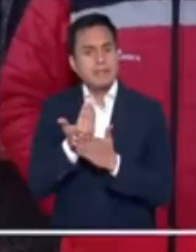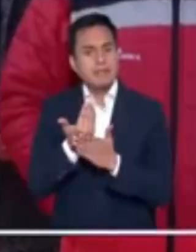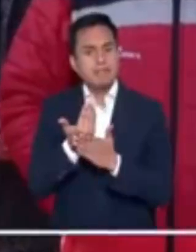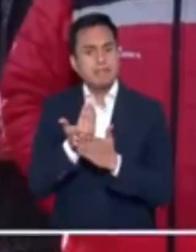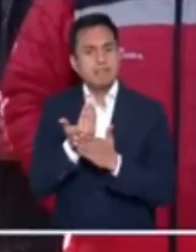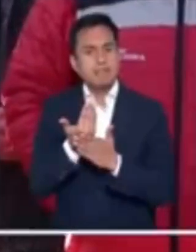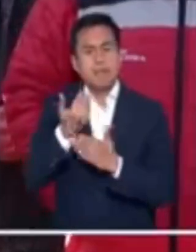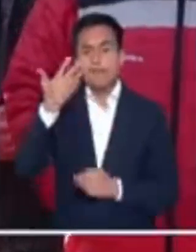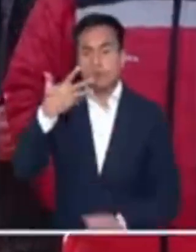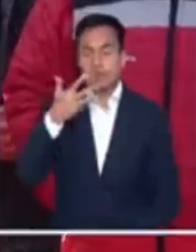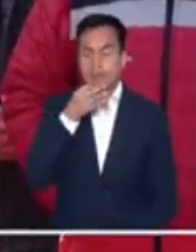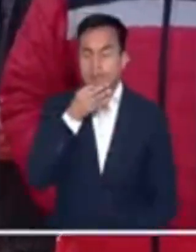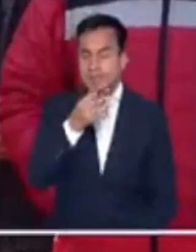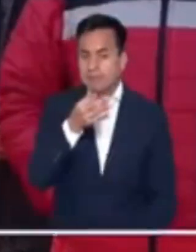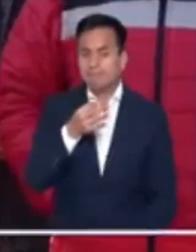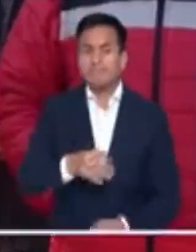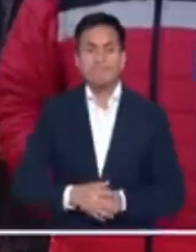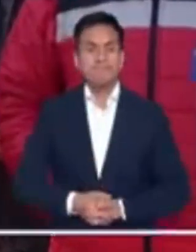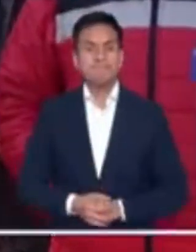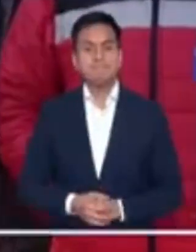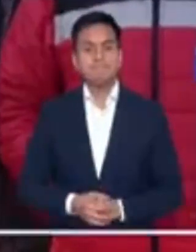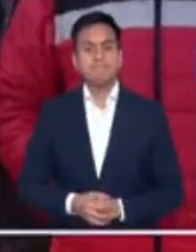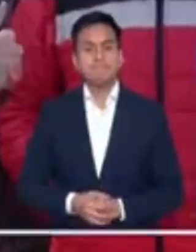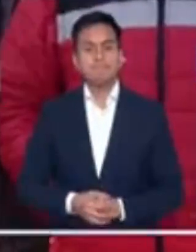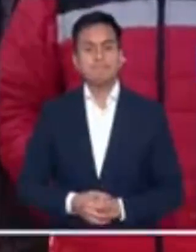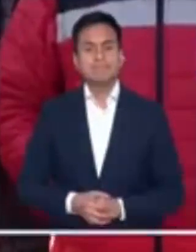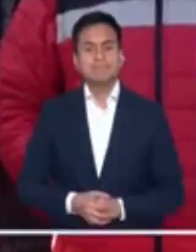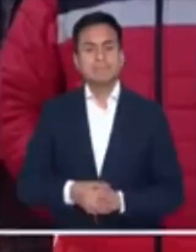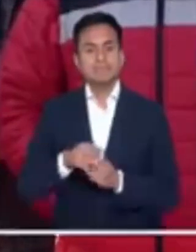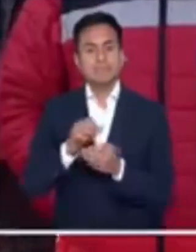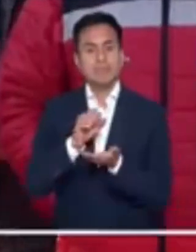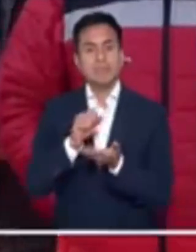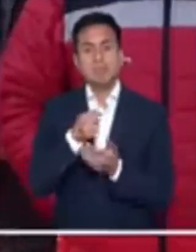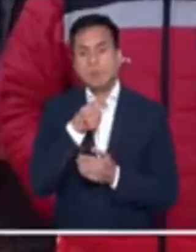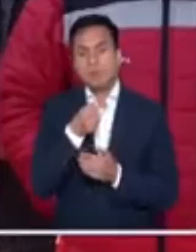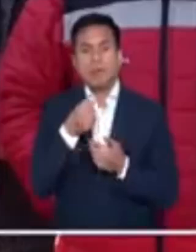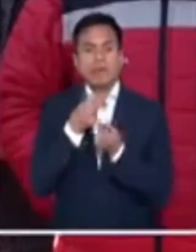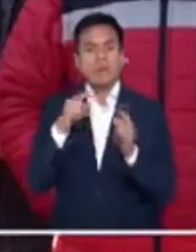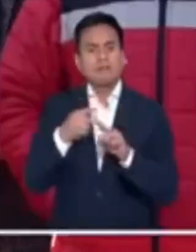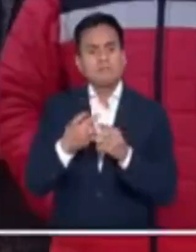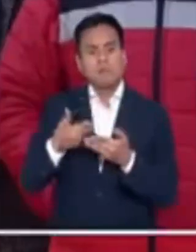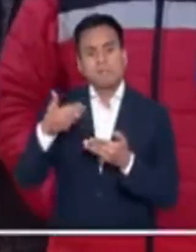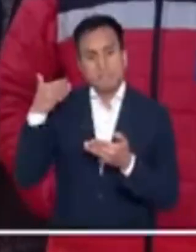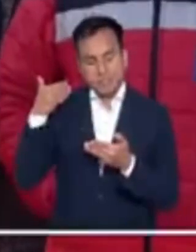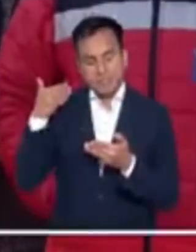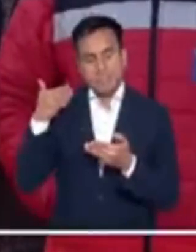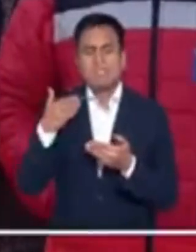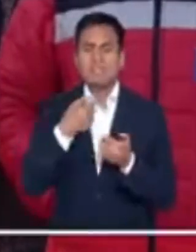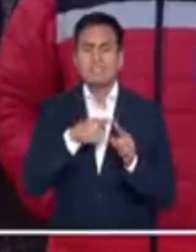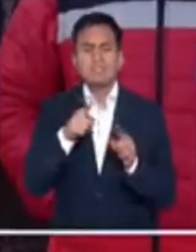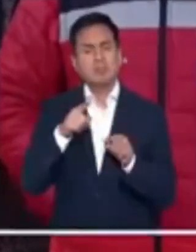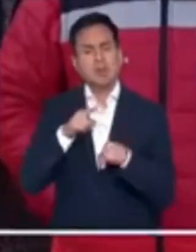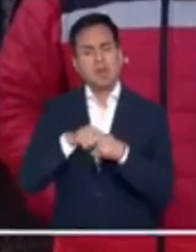hay algo importante que decir. Este punto de prensa lo hemos tenido varias veces y en